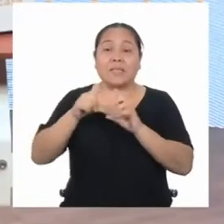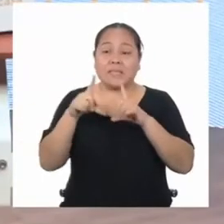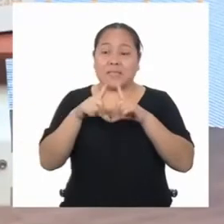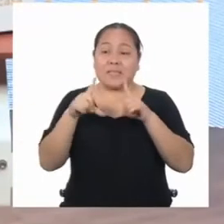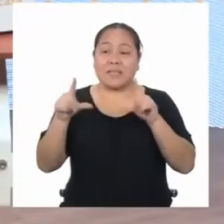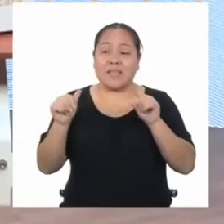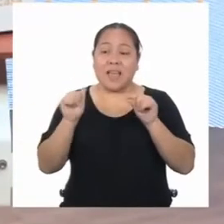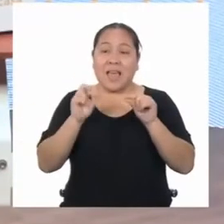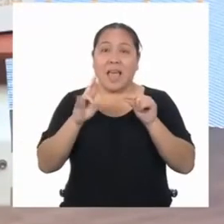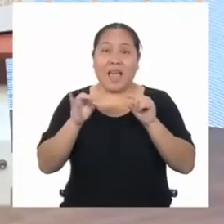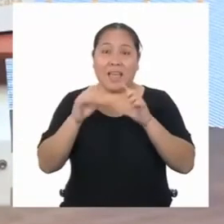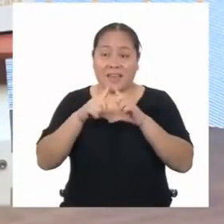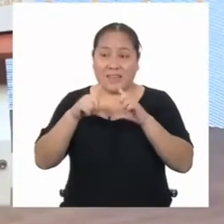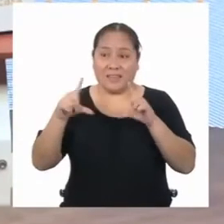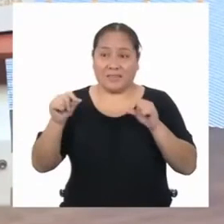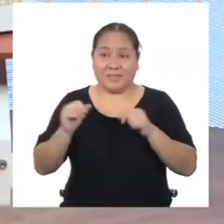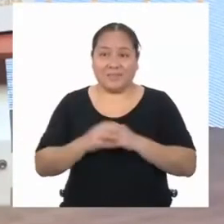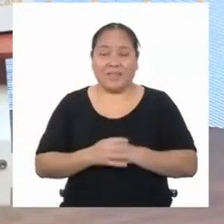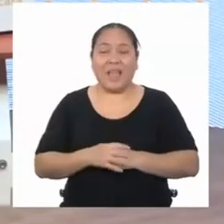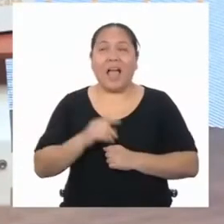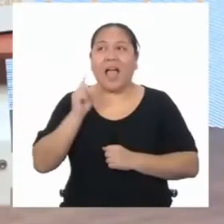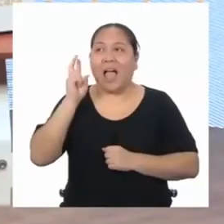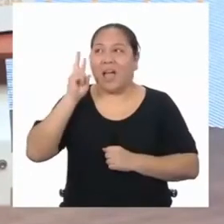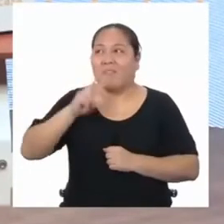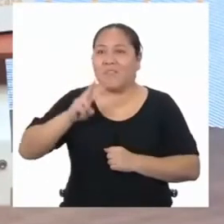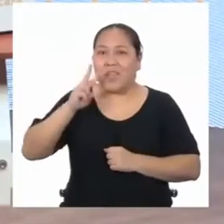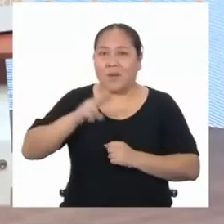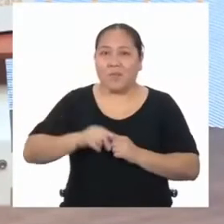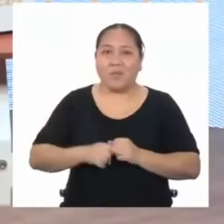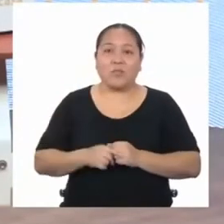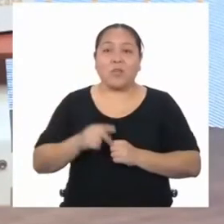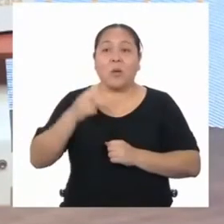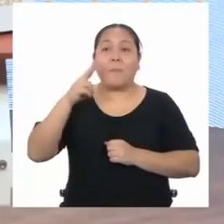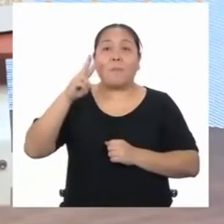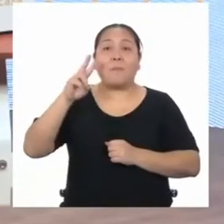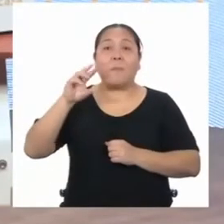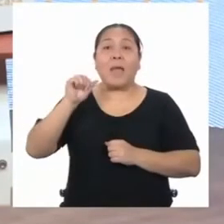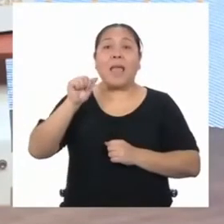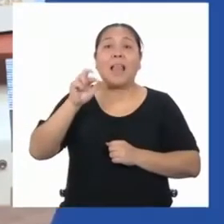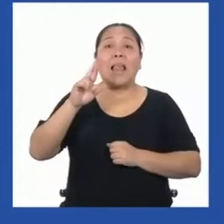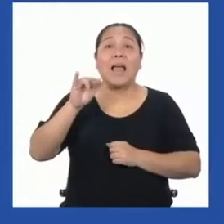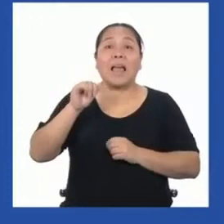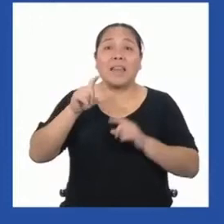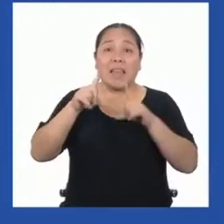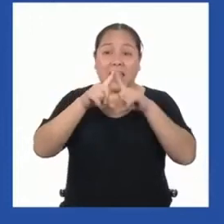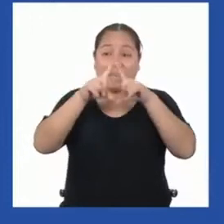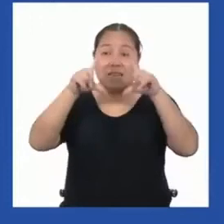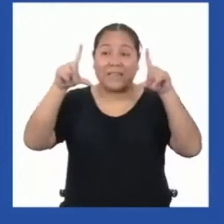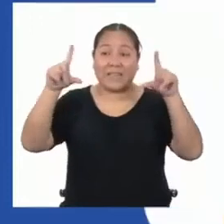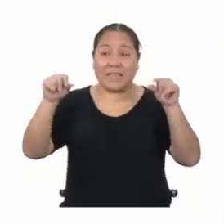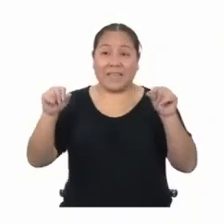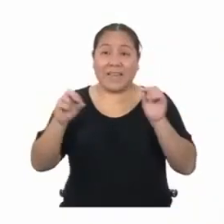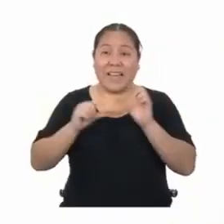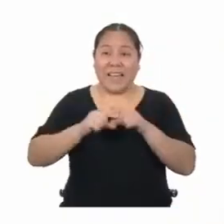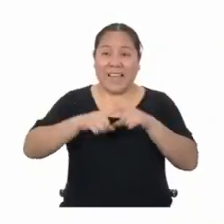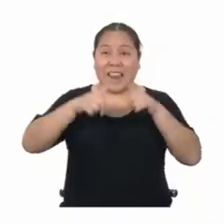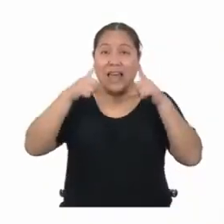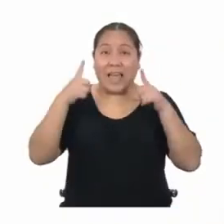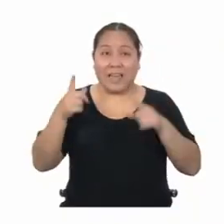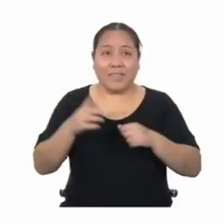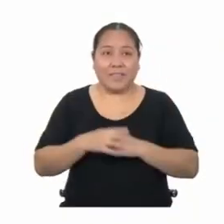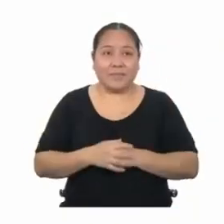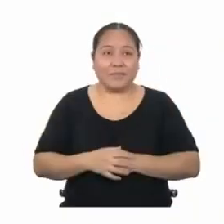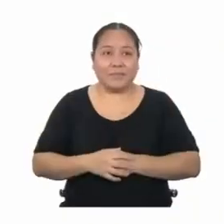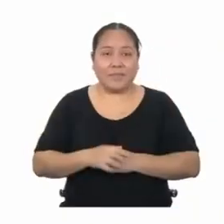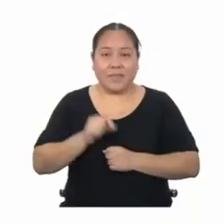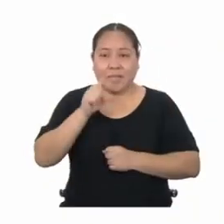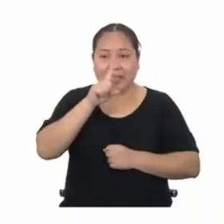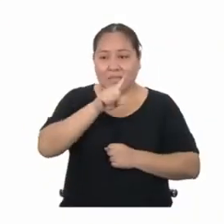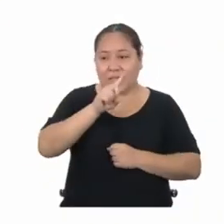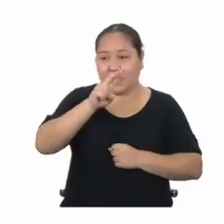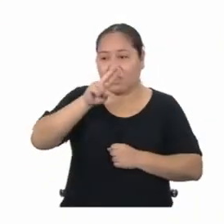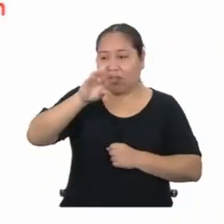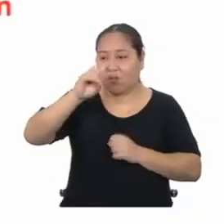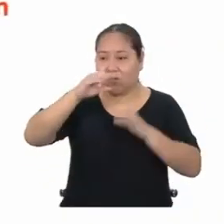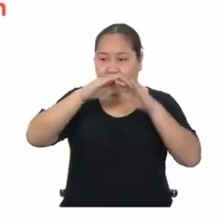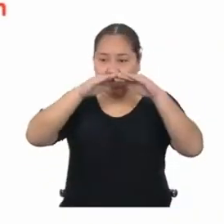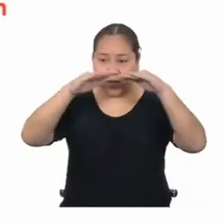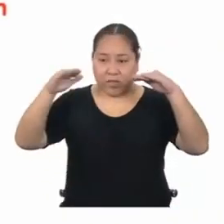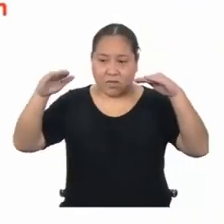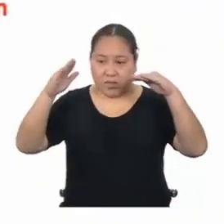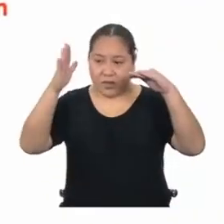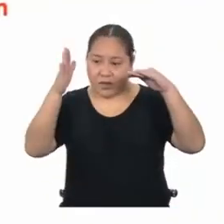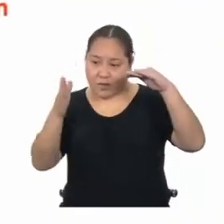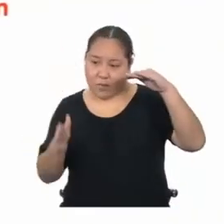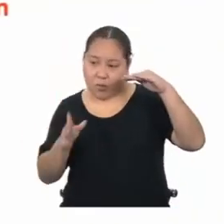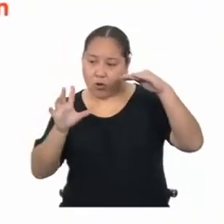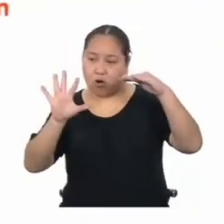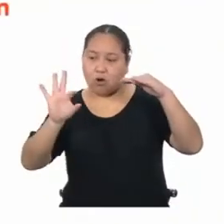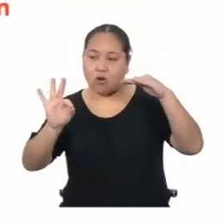empecemos a calcular el área del rectángulo más grande, el que representa la cancha de fútbol. Sus medidas son 120 por